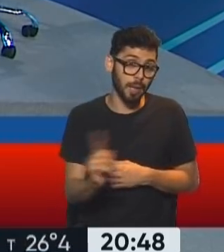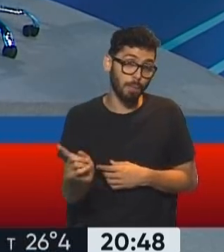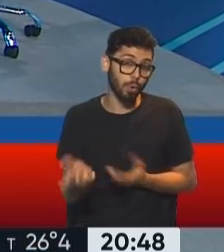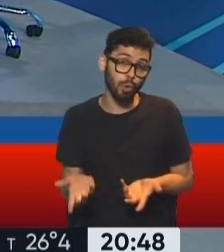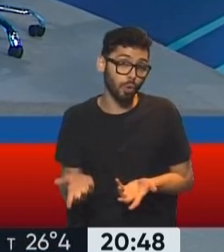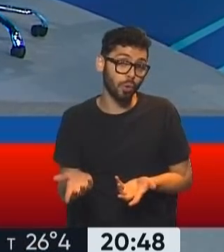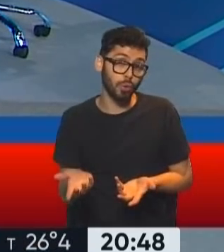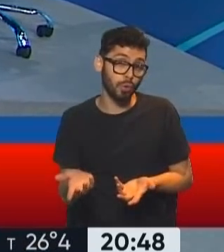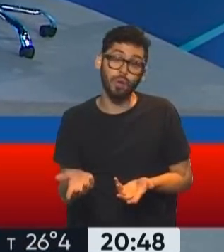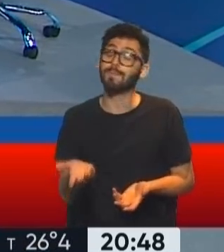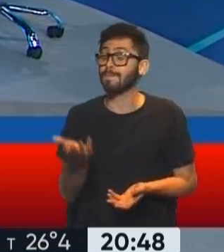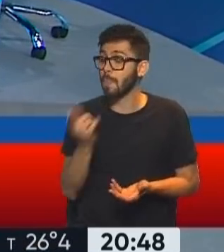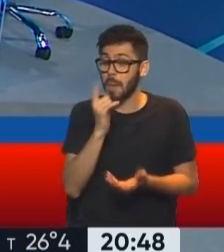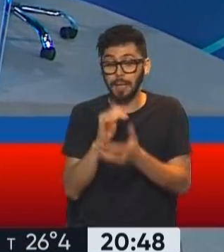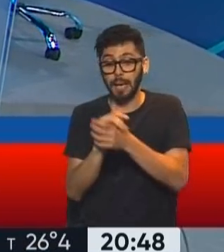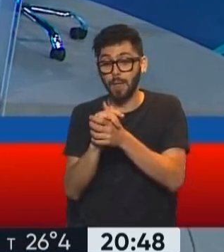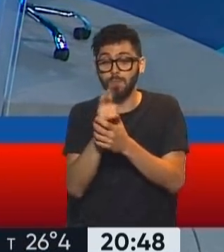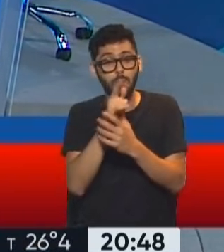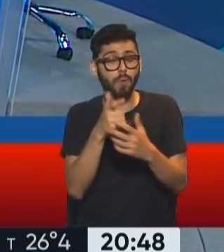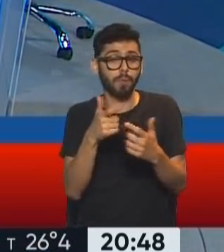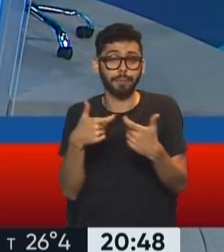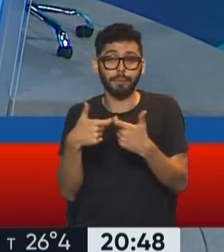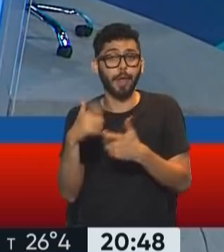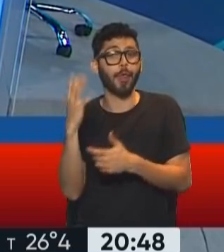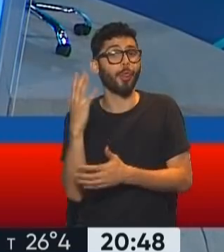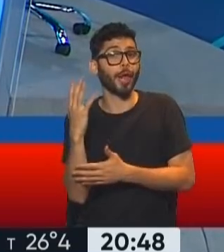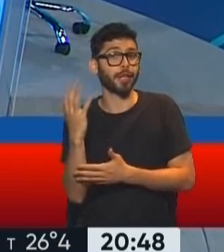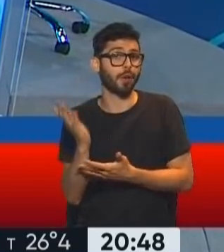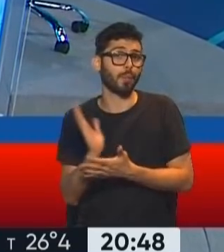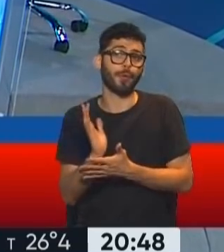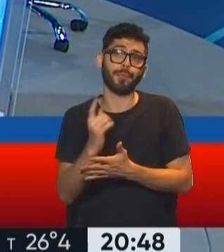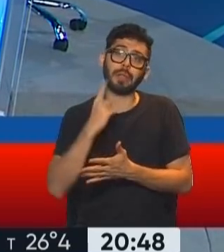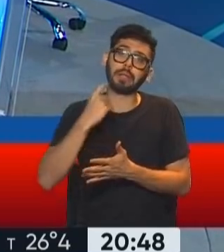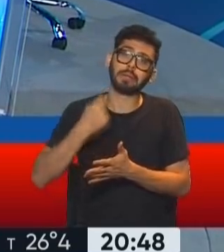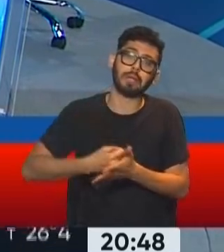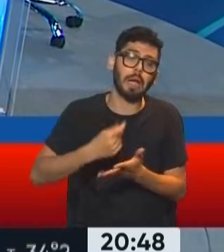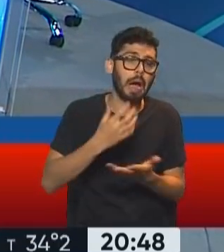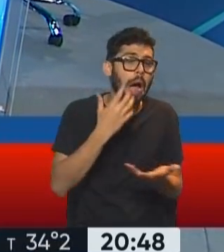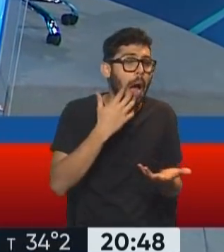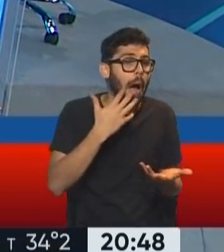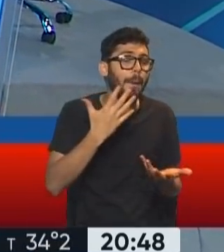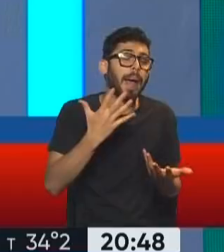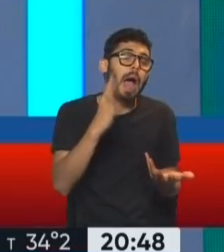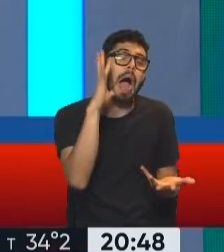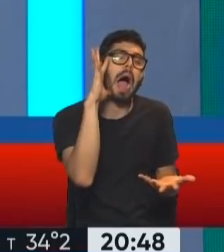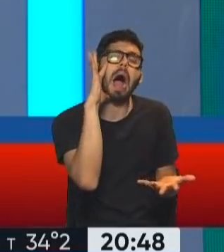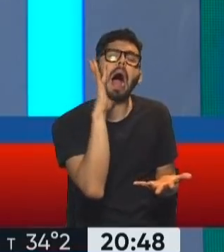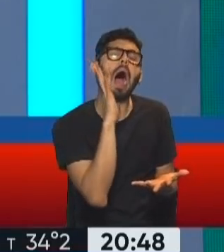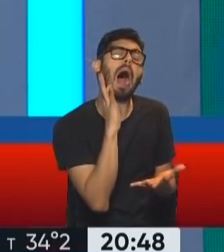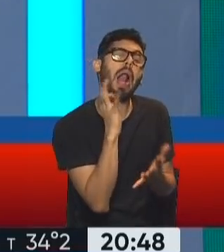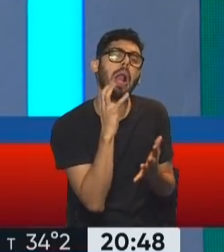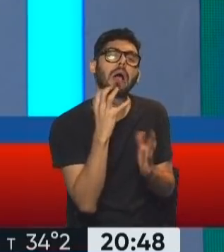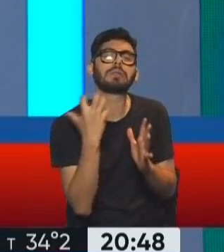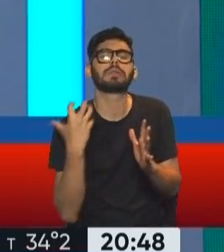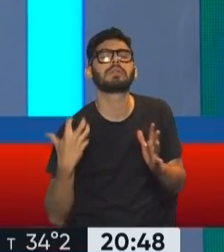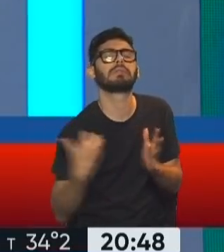radicalismo claramente de derecha, tratando de revolver el fondo de la olla, a ver de qué manera pueden volver.